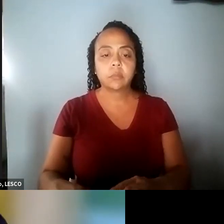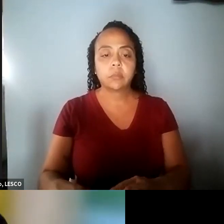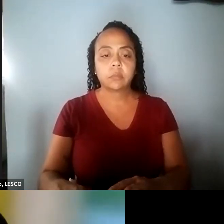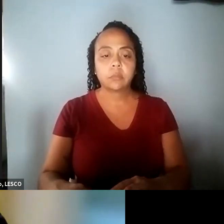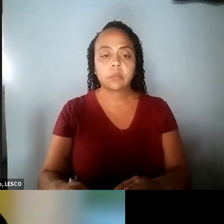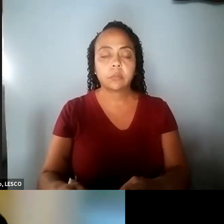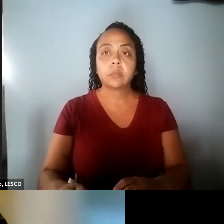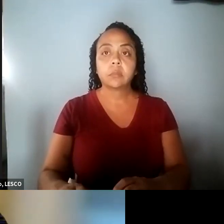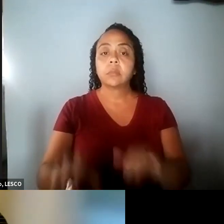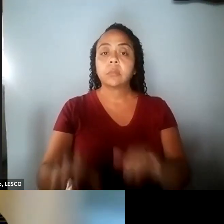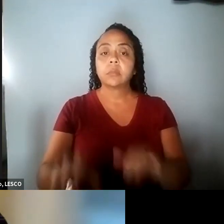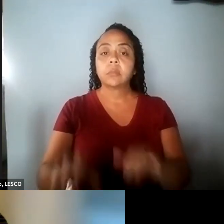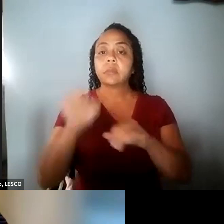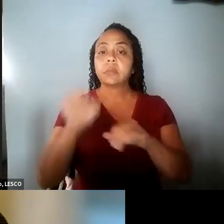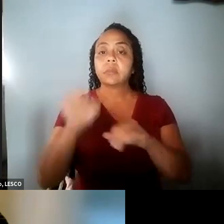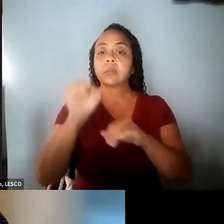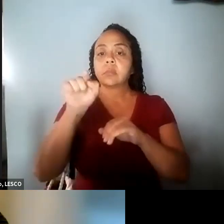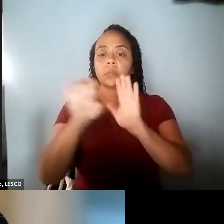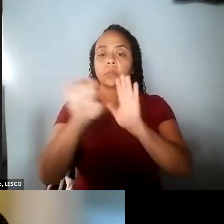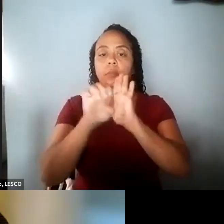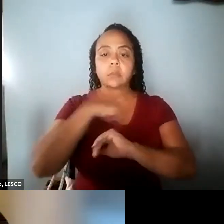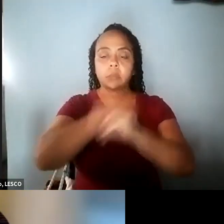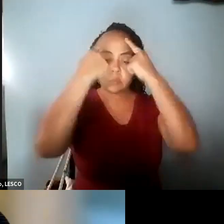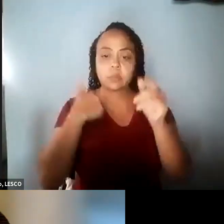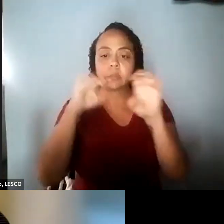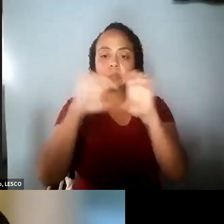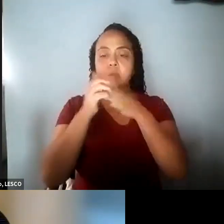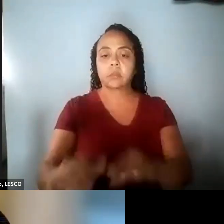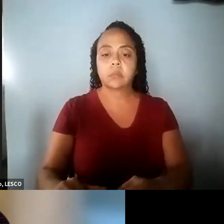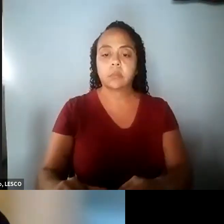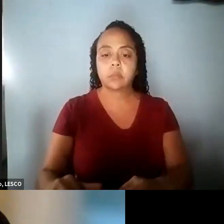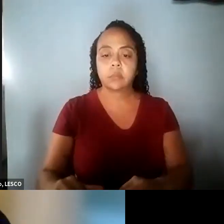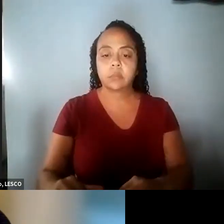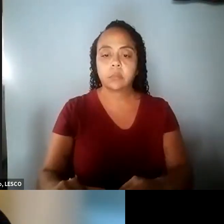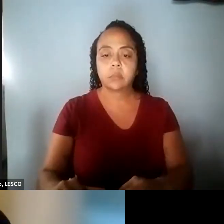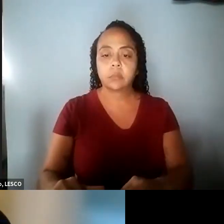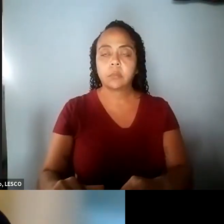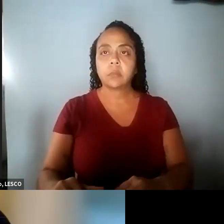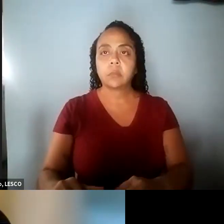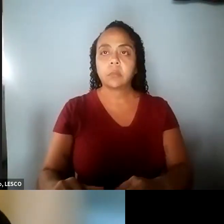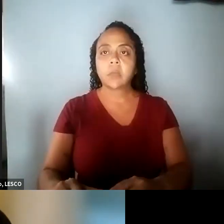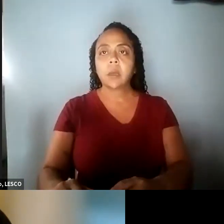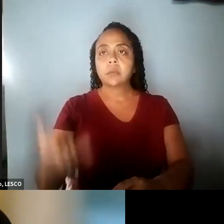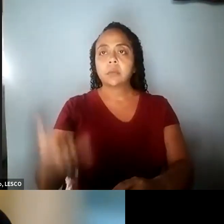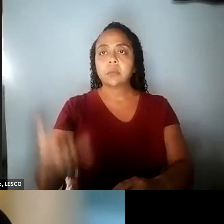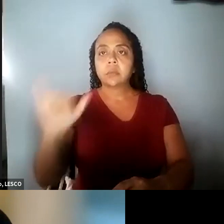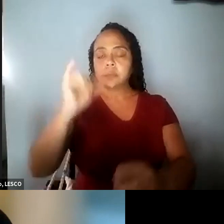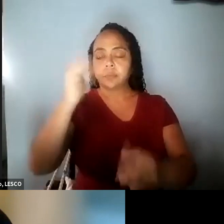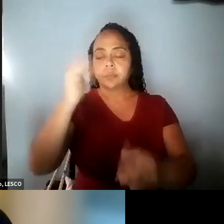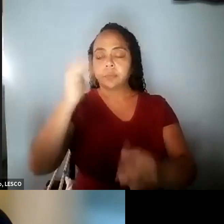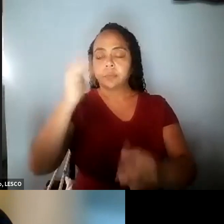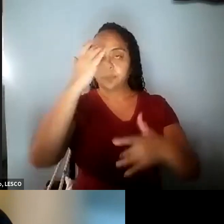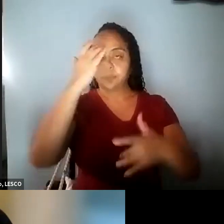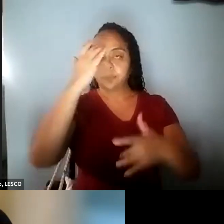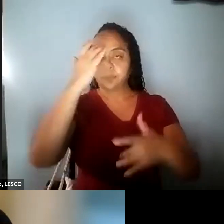logramos formar un equipo de liderazgo de socio que ya en el argot e la pandemia y van a ser los líderes que van a